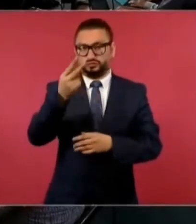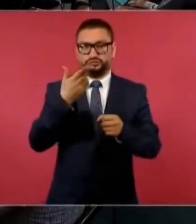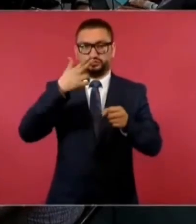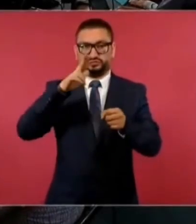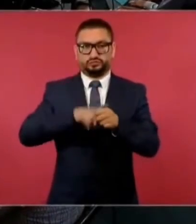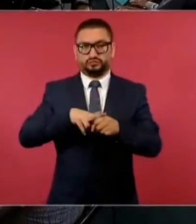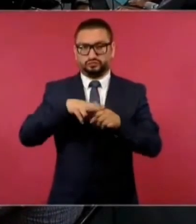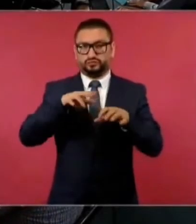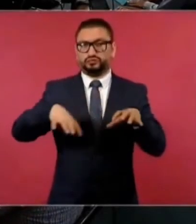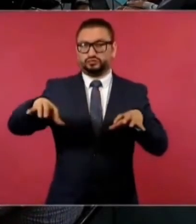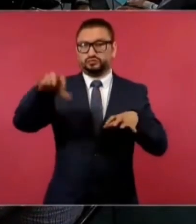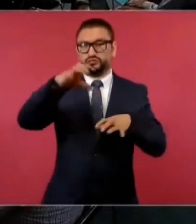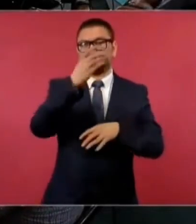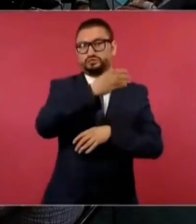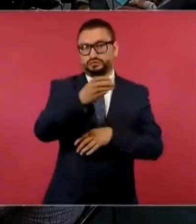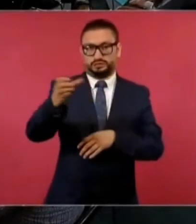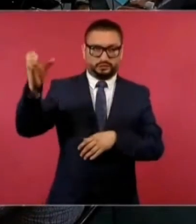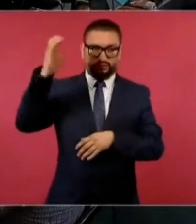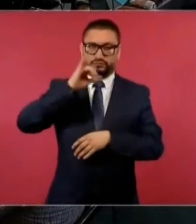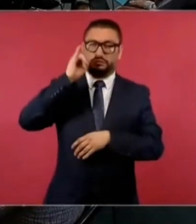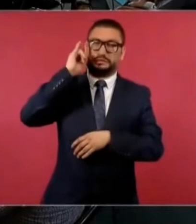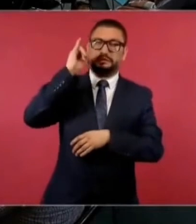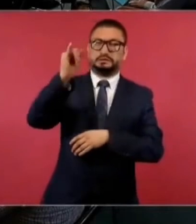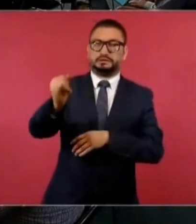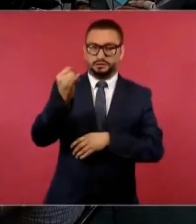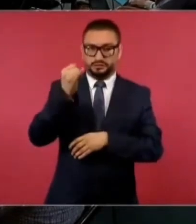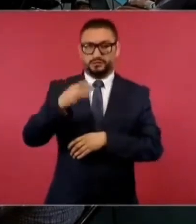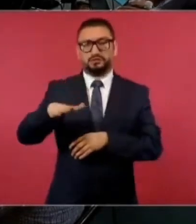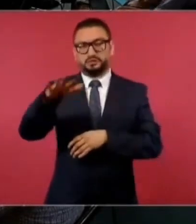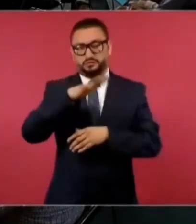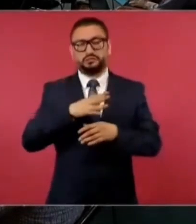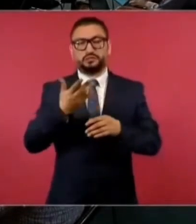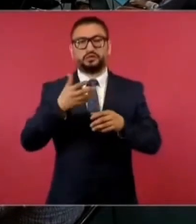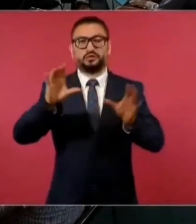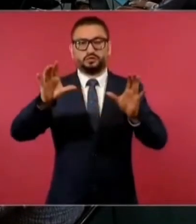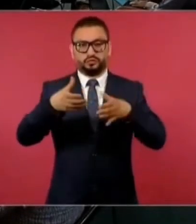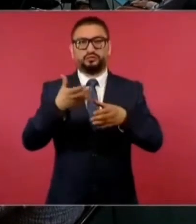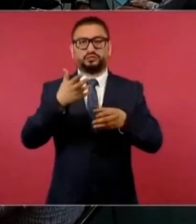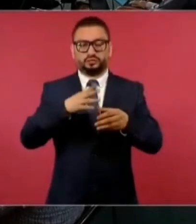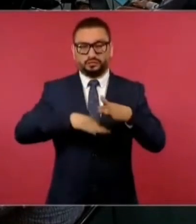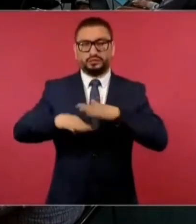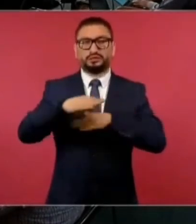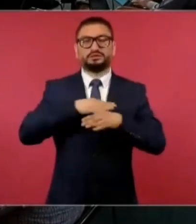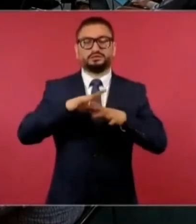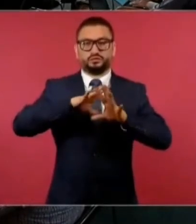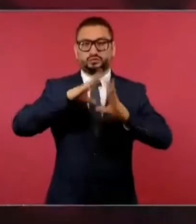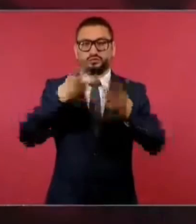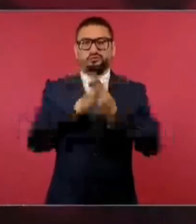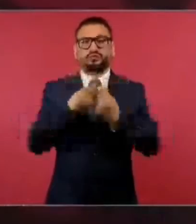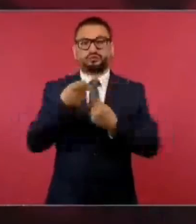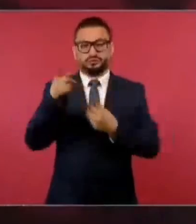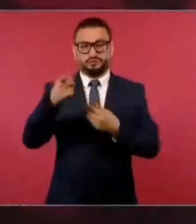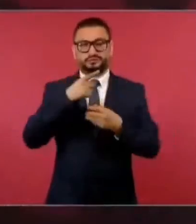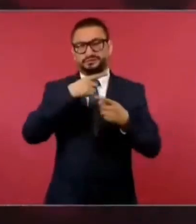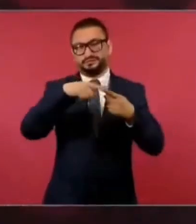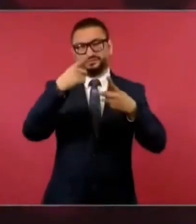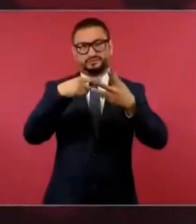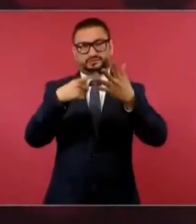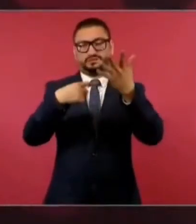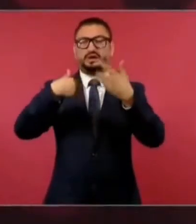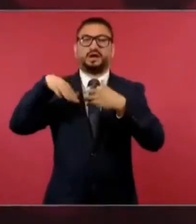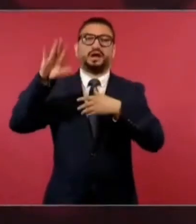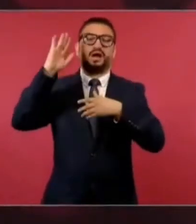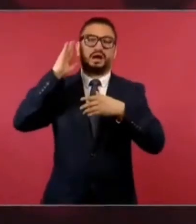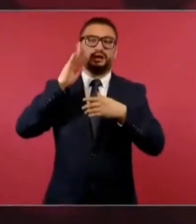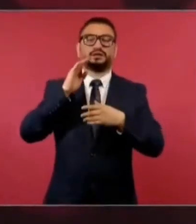hospitales rurales, hospitales básicos comunitarios, integrales. Se hicieron muchas tipologías durante muchos